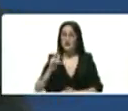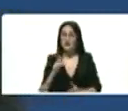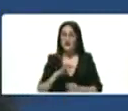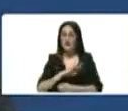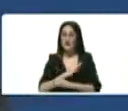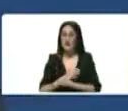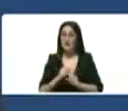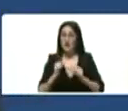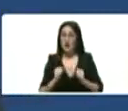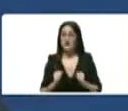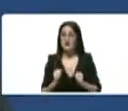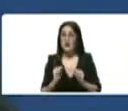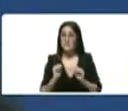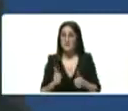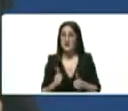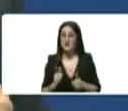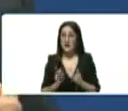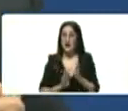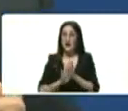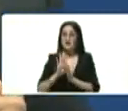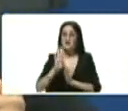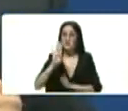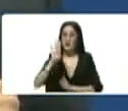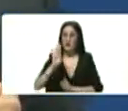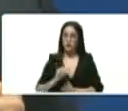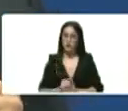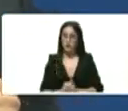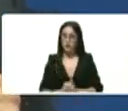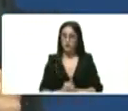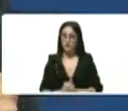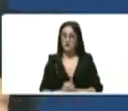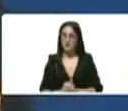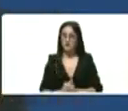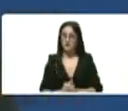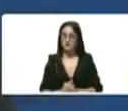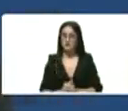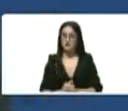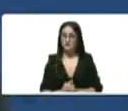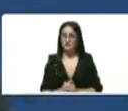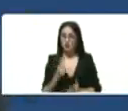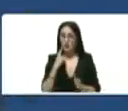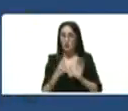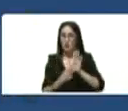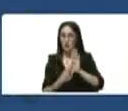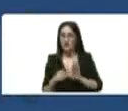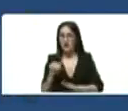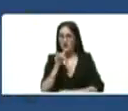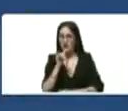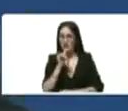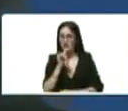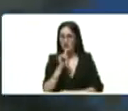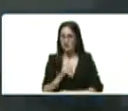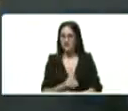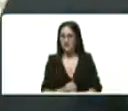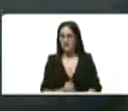fuerza en la fase de crecimiento. Con su venia, presidente, a mí me gustaría mostrar cierta información estadística.